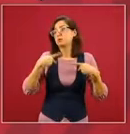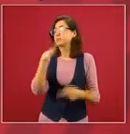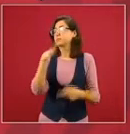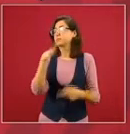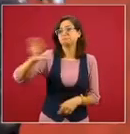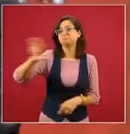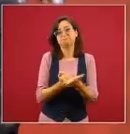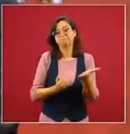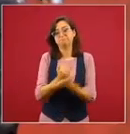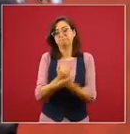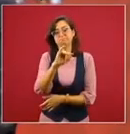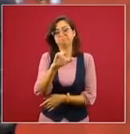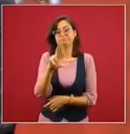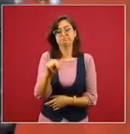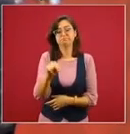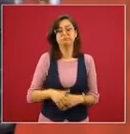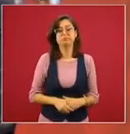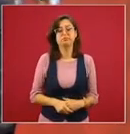decidan.